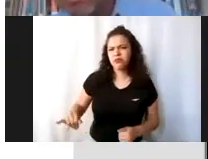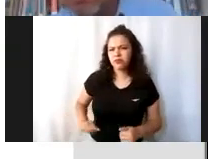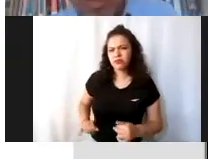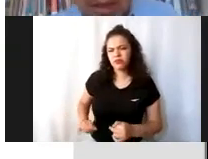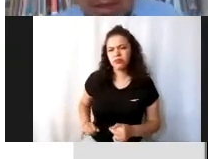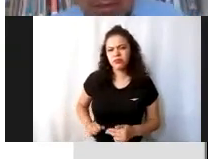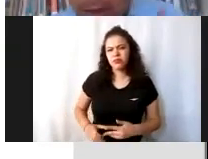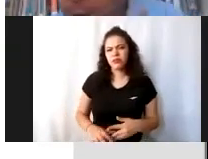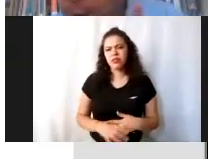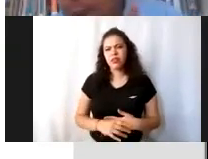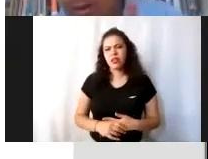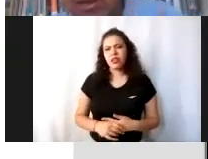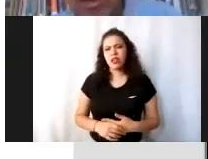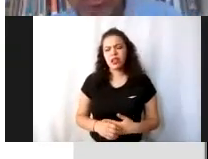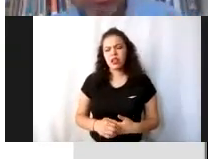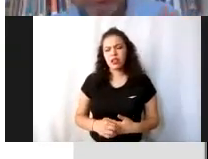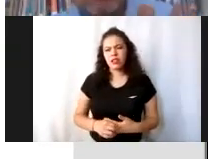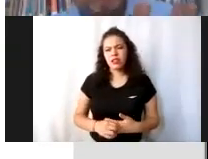podrían enfrentar